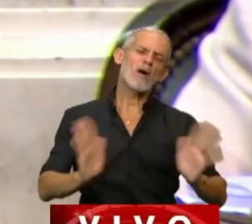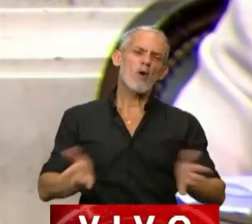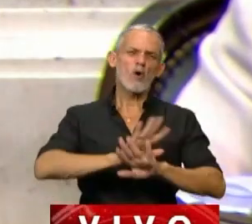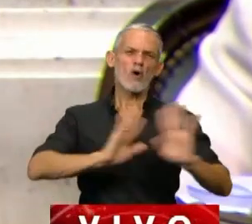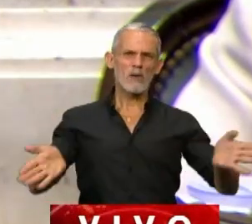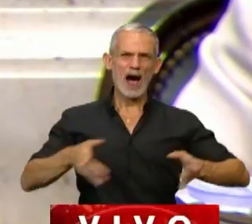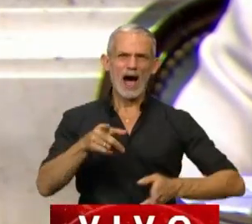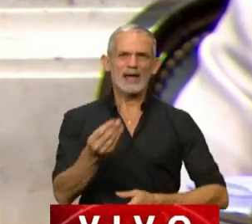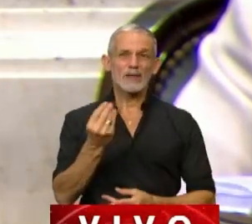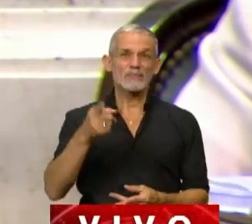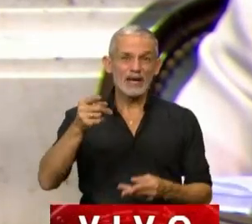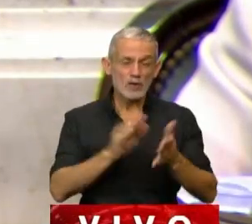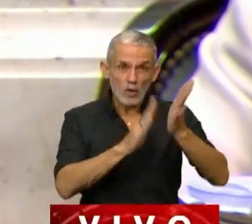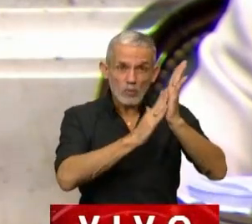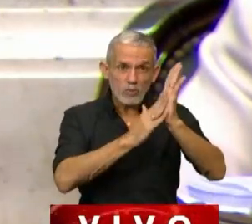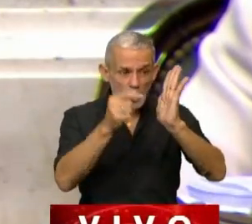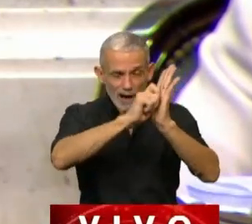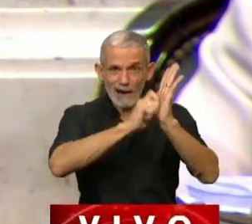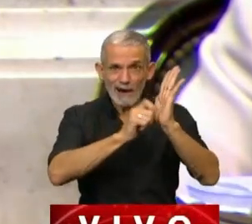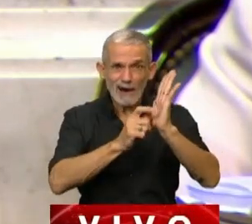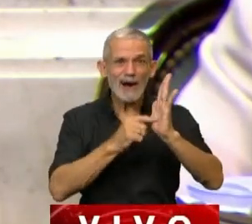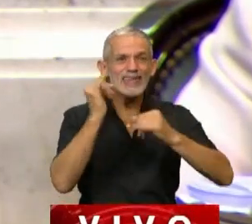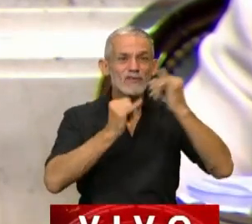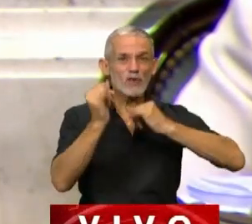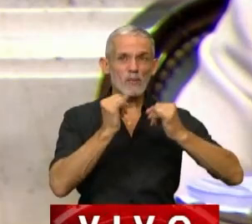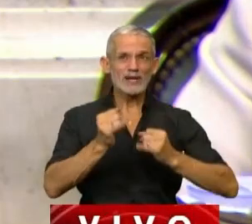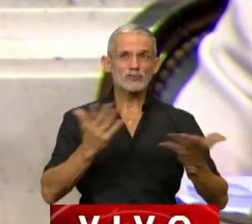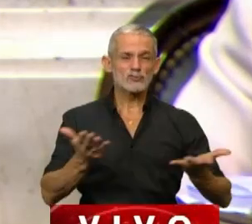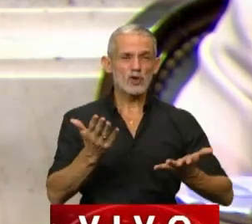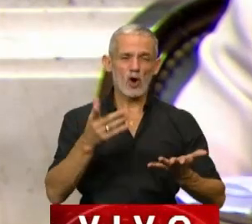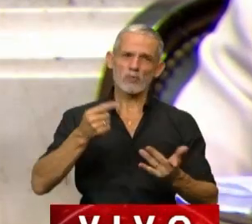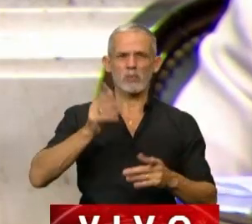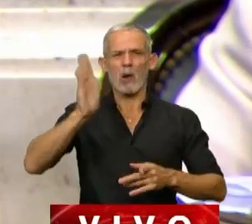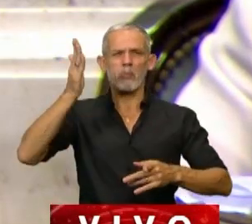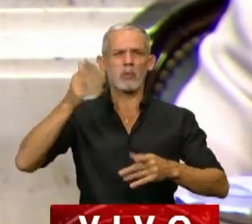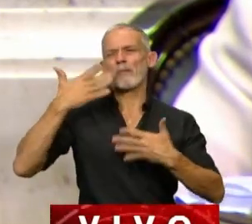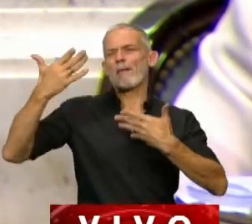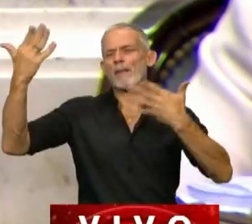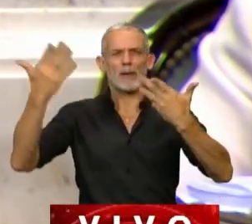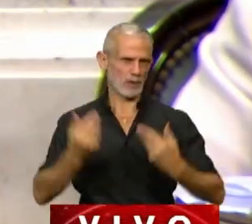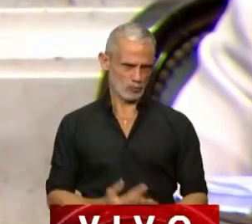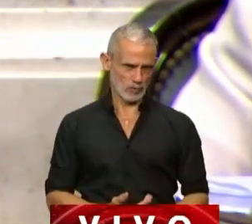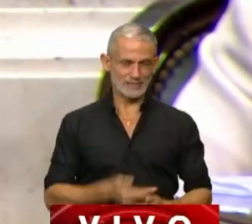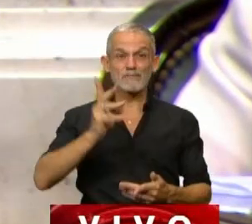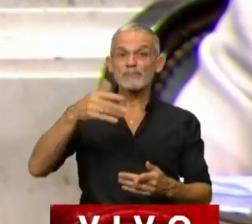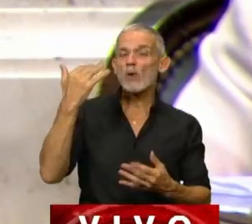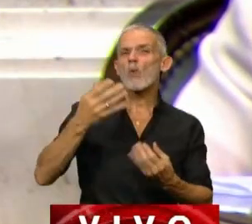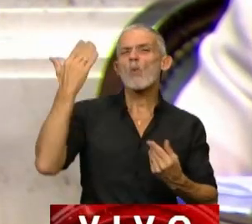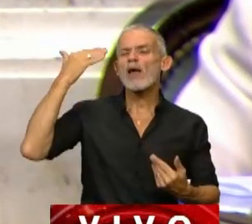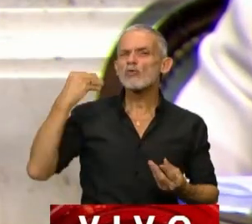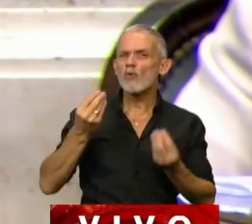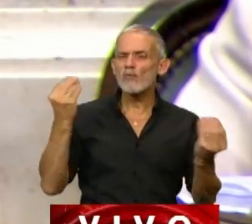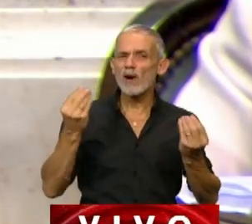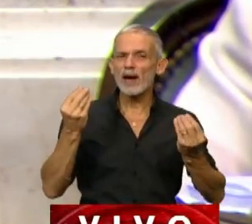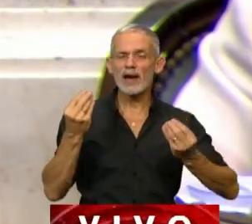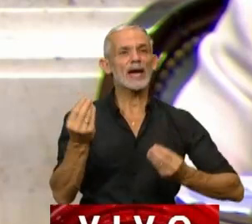vamos a hacer... Y esto sí que datos que matan relatos. ¿Cuándo fue,